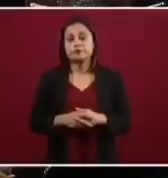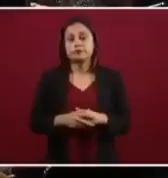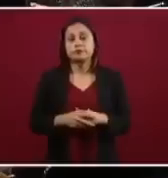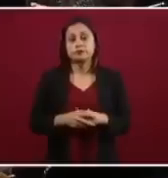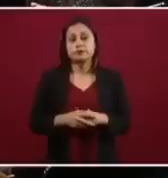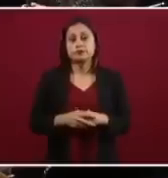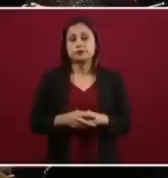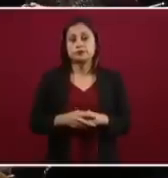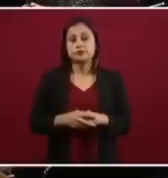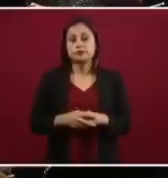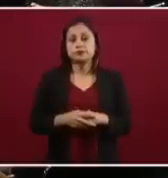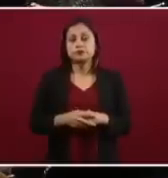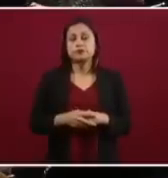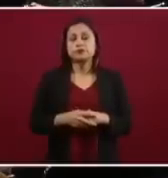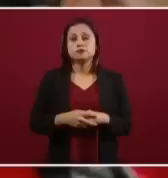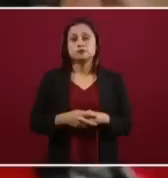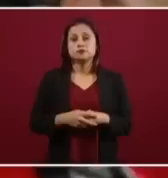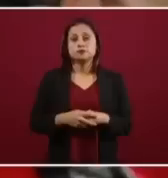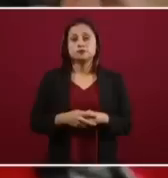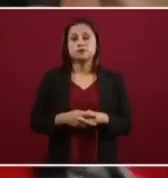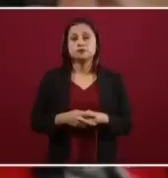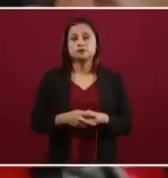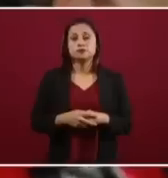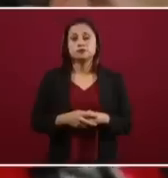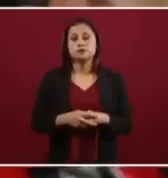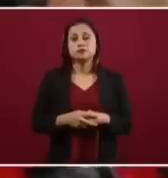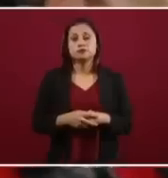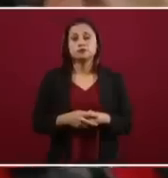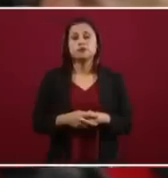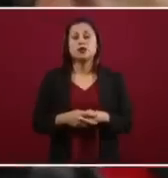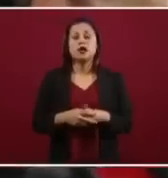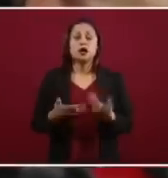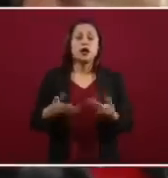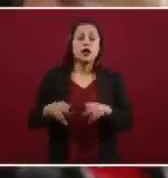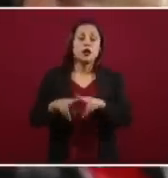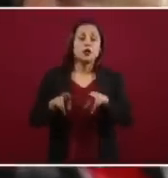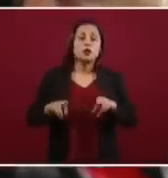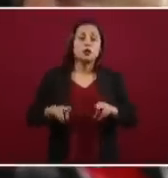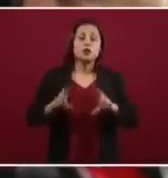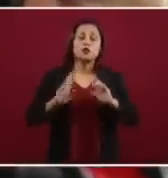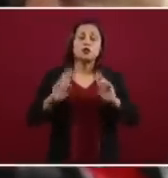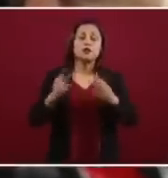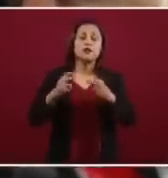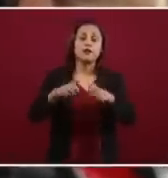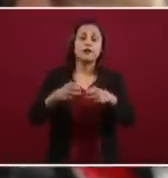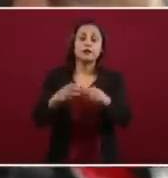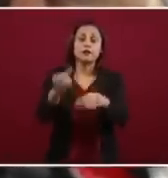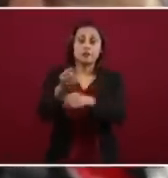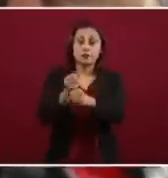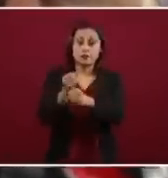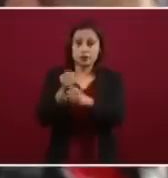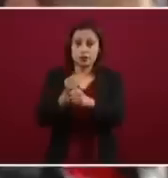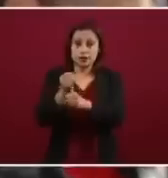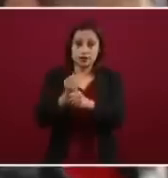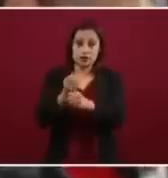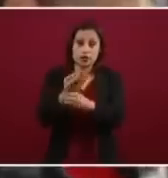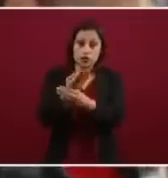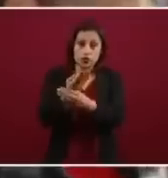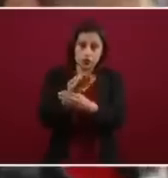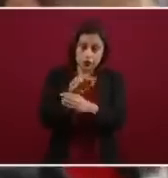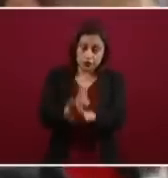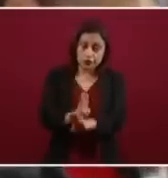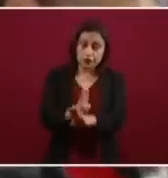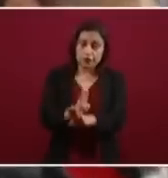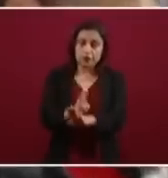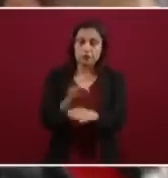que se ha declarado por parte de la Unidad de Investigación Financiera con respecto a los temas de